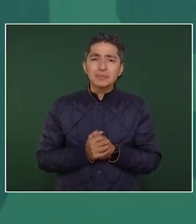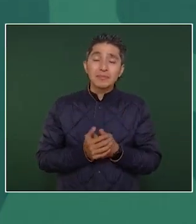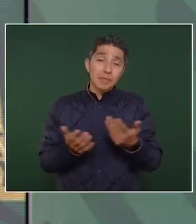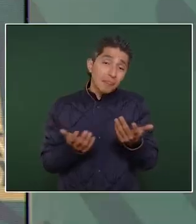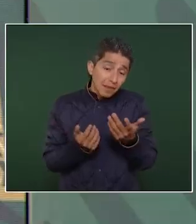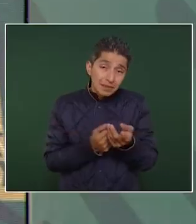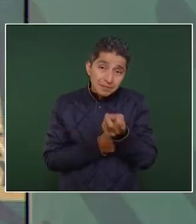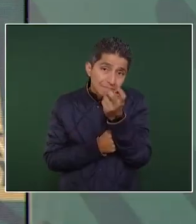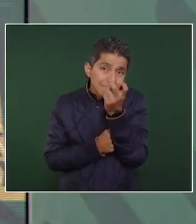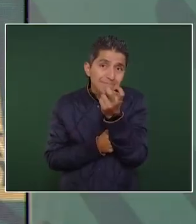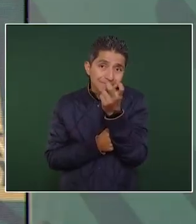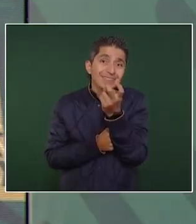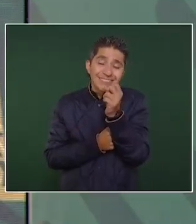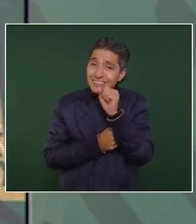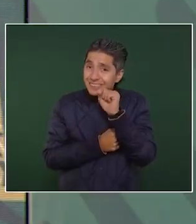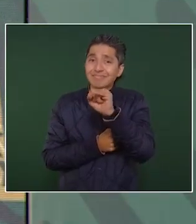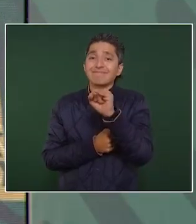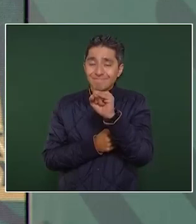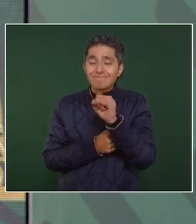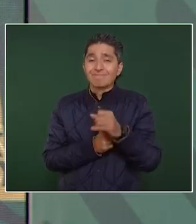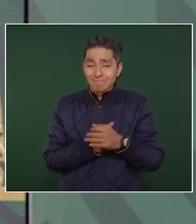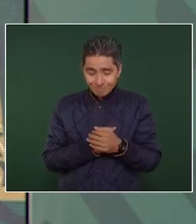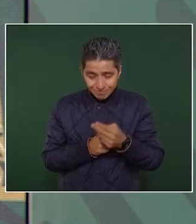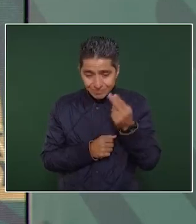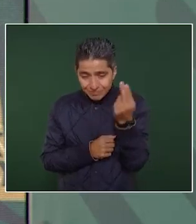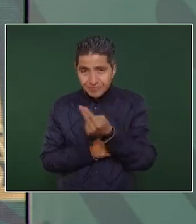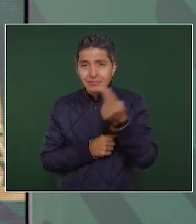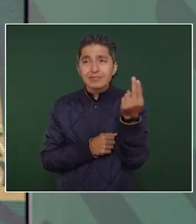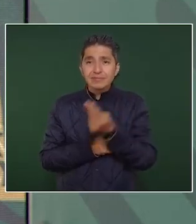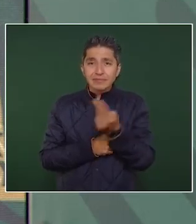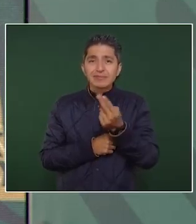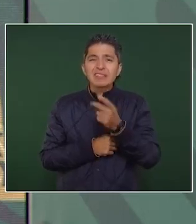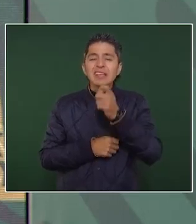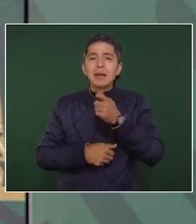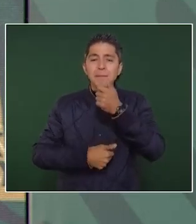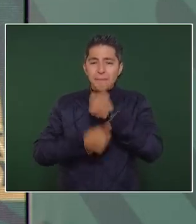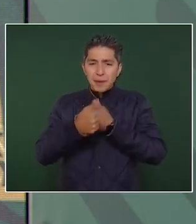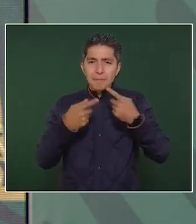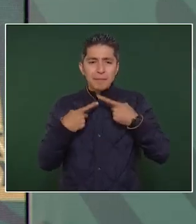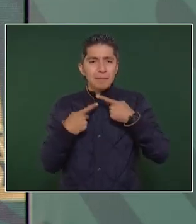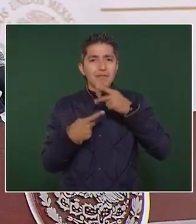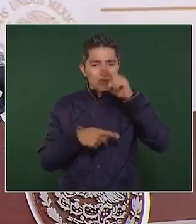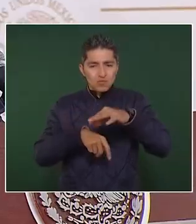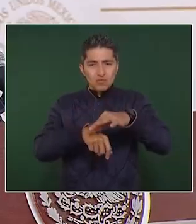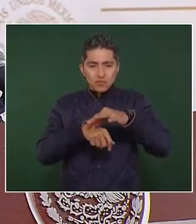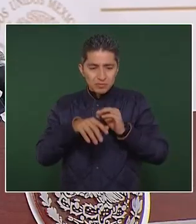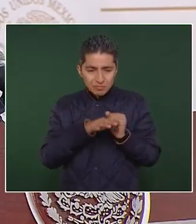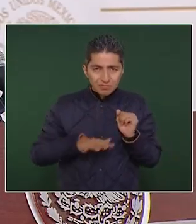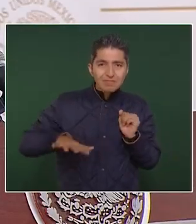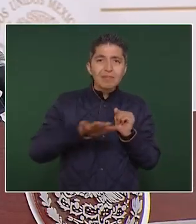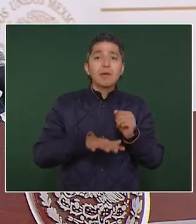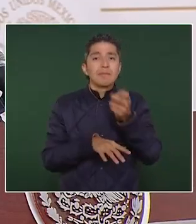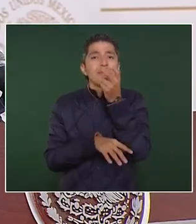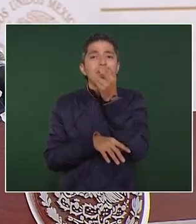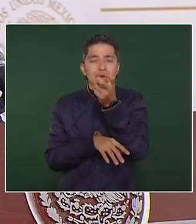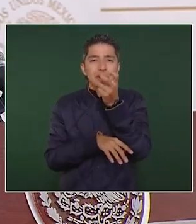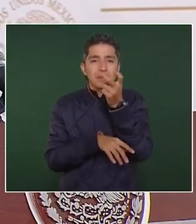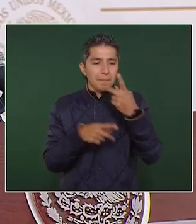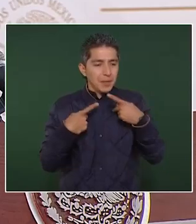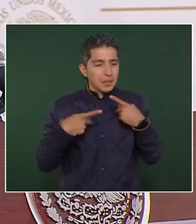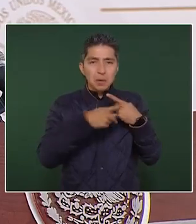Entonces, sí necesitamos una democracia verdadera y por eso la gente está